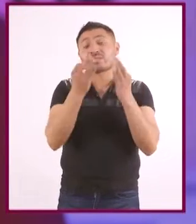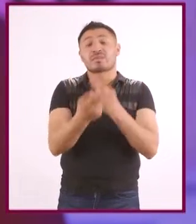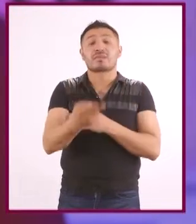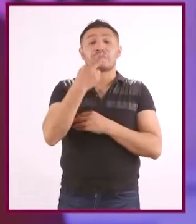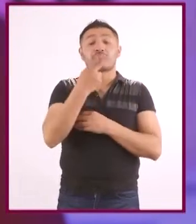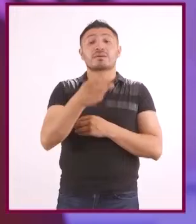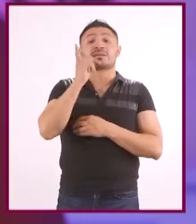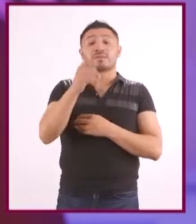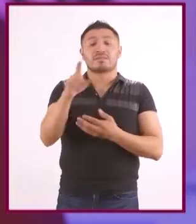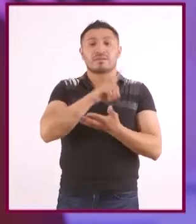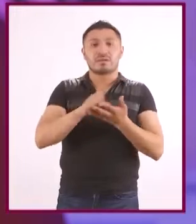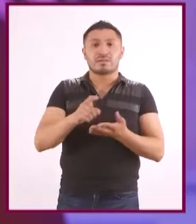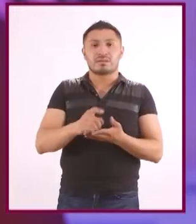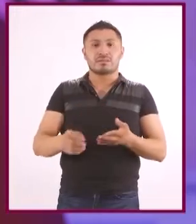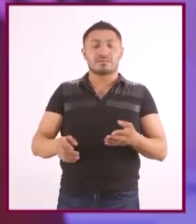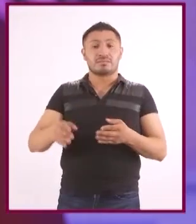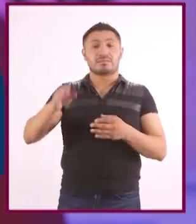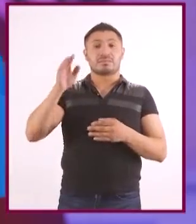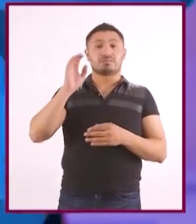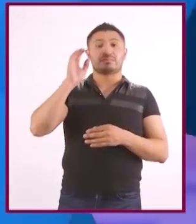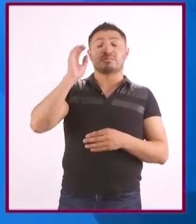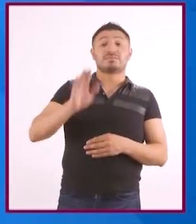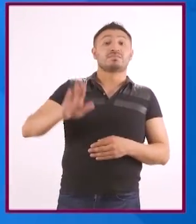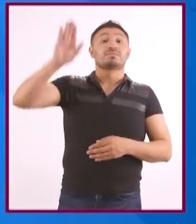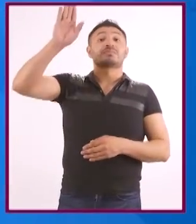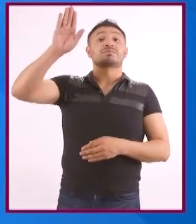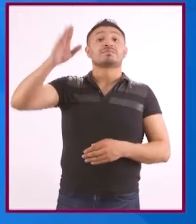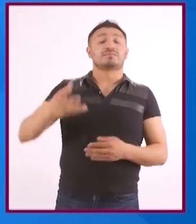aplicarlo: el derecho a la objeción de conciencia.